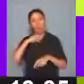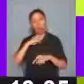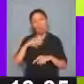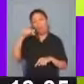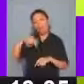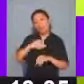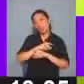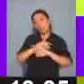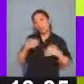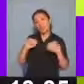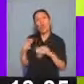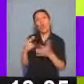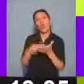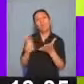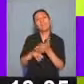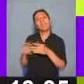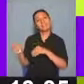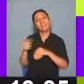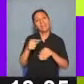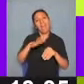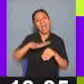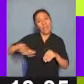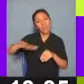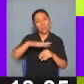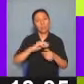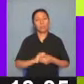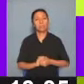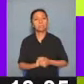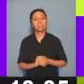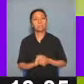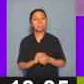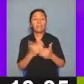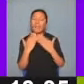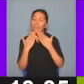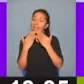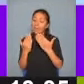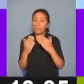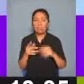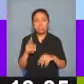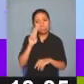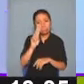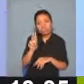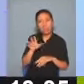volvemos a estudios Gracias Nico bueno veíamos ahí el movimiento por supuesto estamos en estos primeros